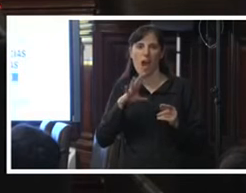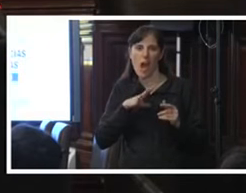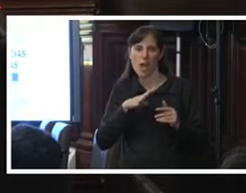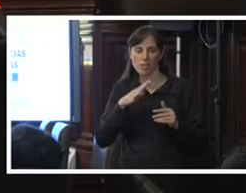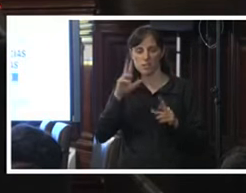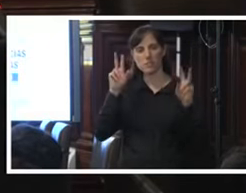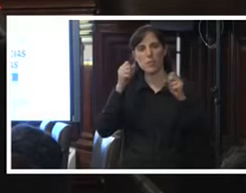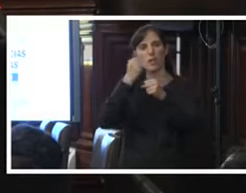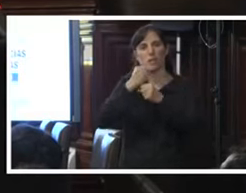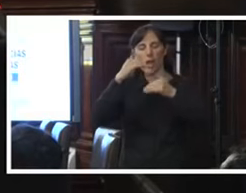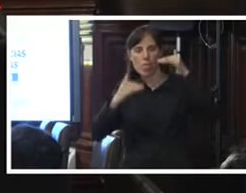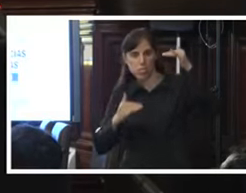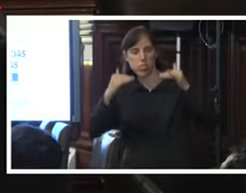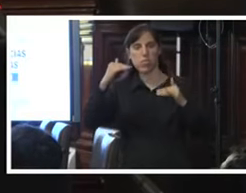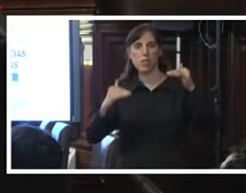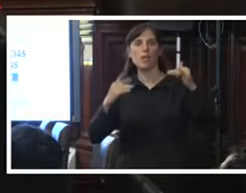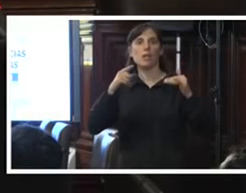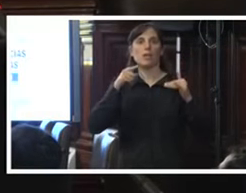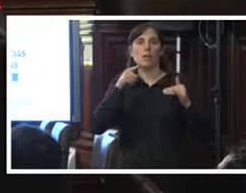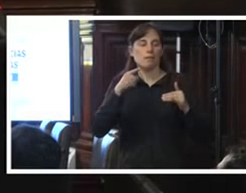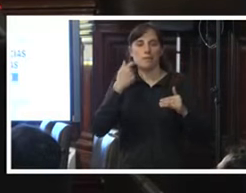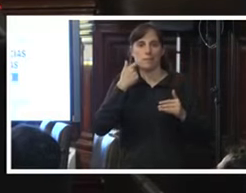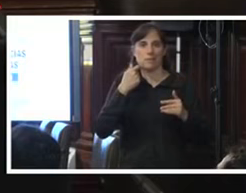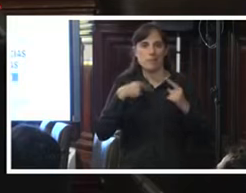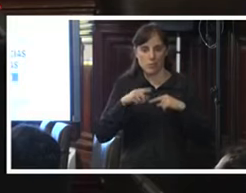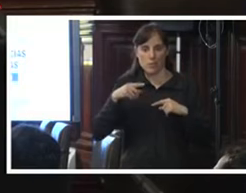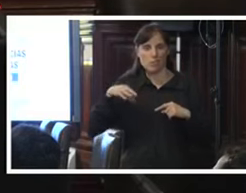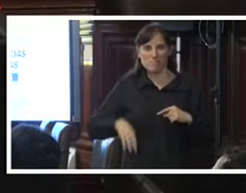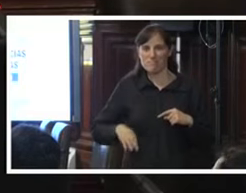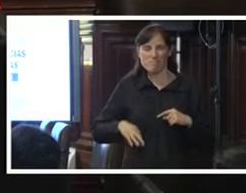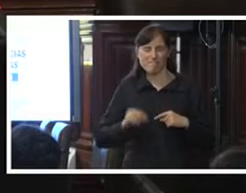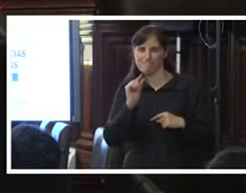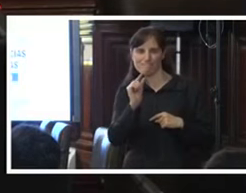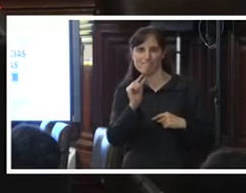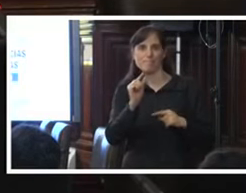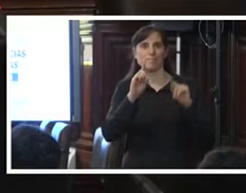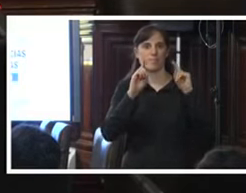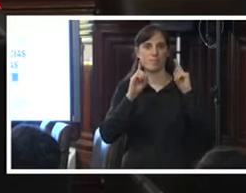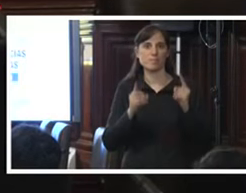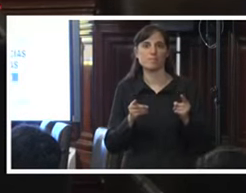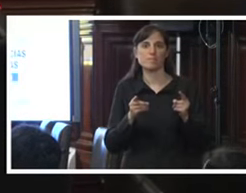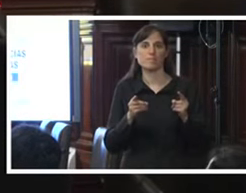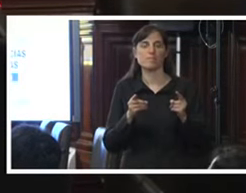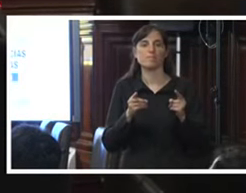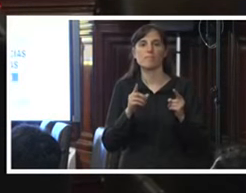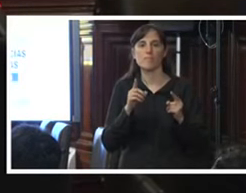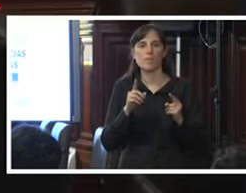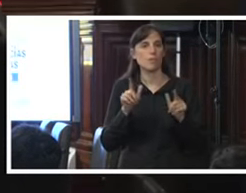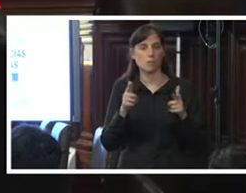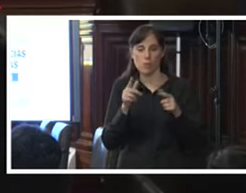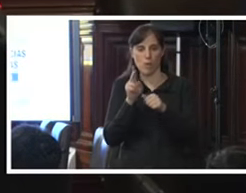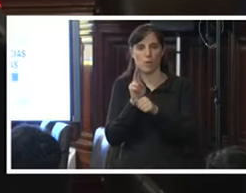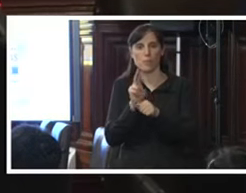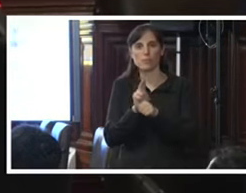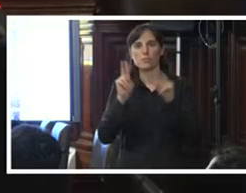motivada por la discriminación afectó sus ingresos y cuotas de cotización además la desprotección en materia de